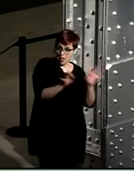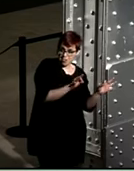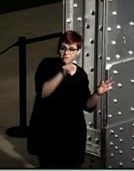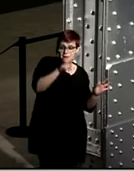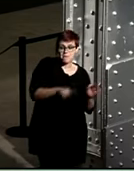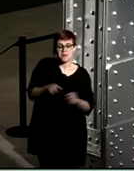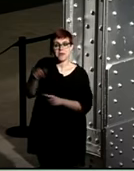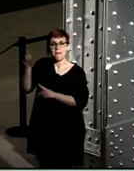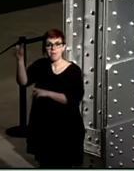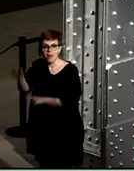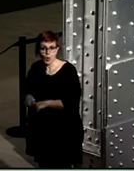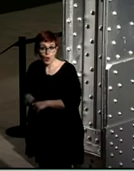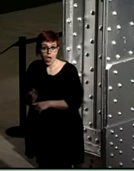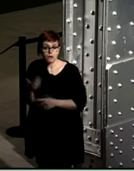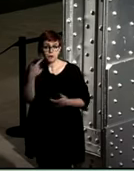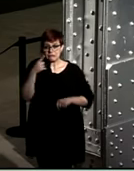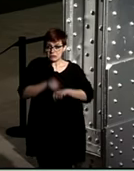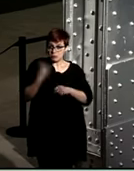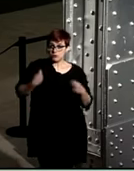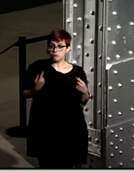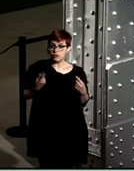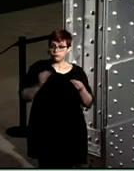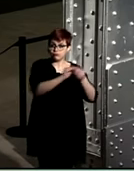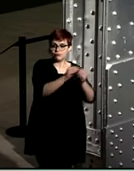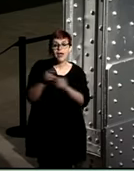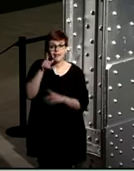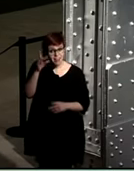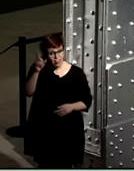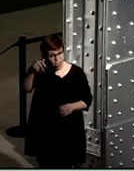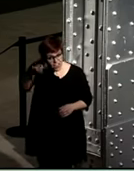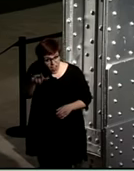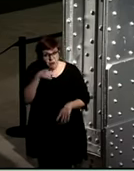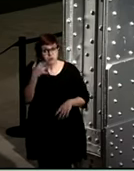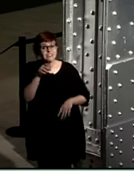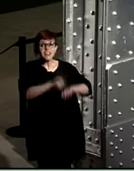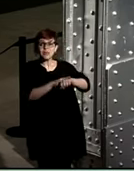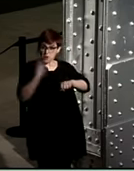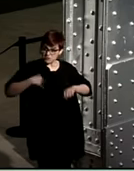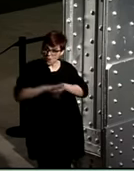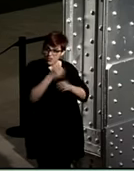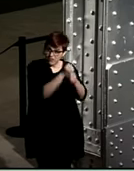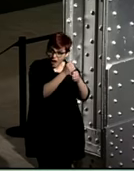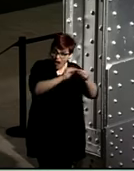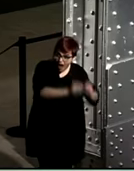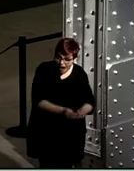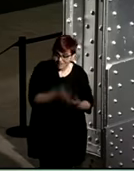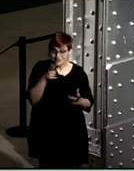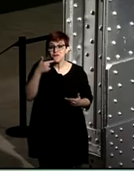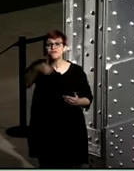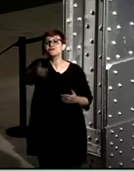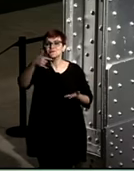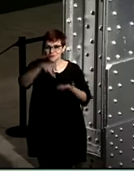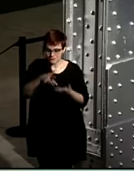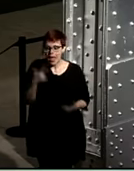no tengo ningún... haces las dos cosas a la vez. Sí, yo me lo paso muy bien. Daniel, ¿te das cuenta cómo se pueden hacer varias cosas a la vez? Para la próxima. Yo tengo una